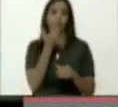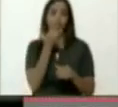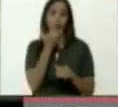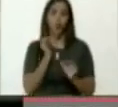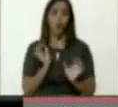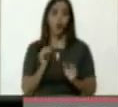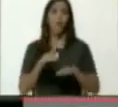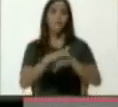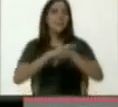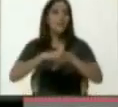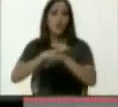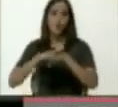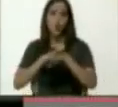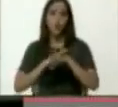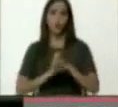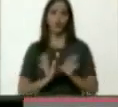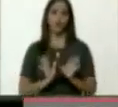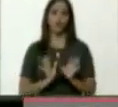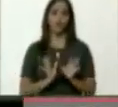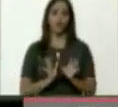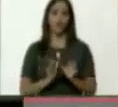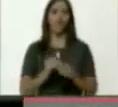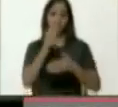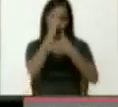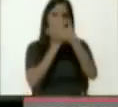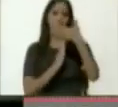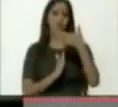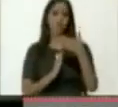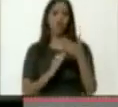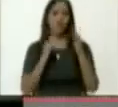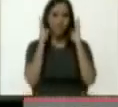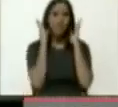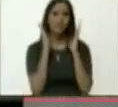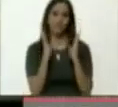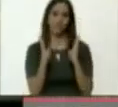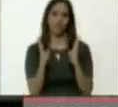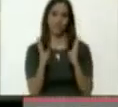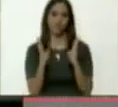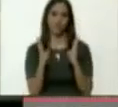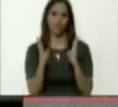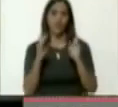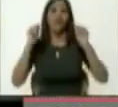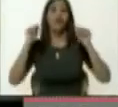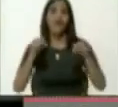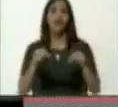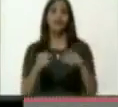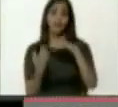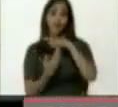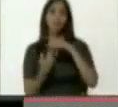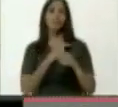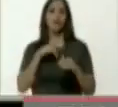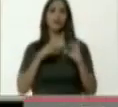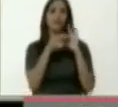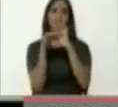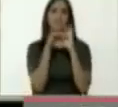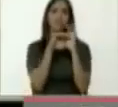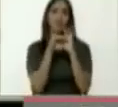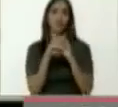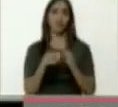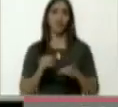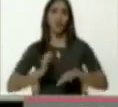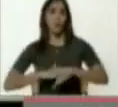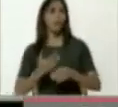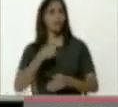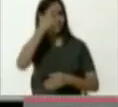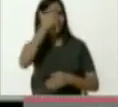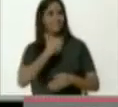pido disculpas y corrijo, es honestidad y dedicación, que esa es la base de nuestra relación. Porque ser